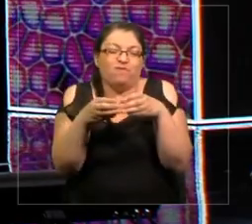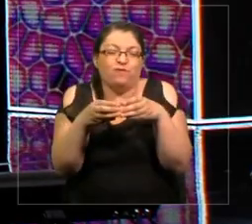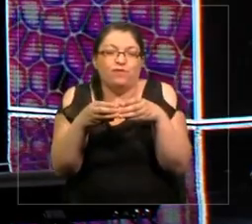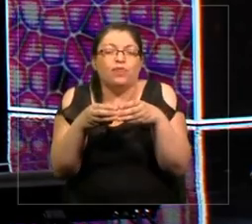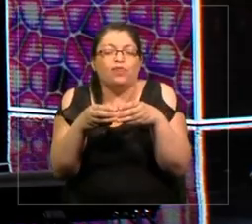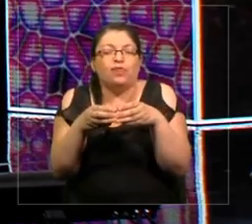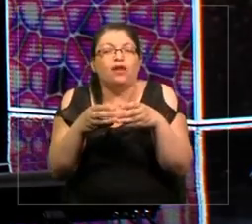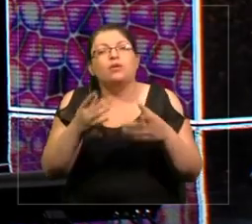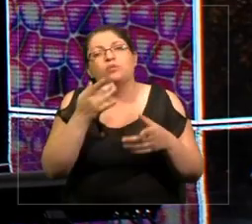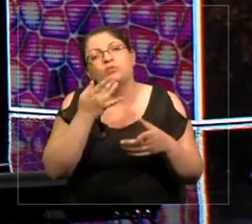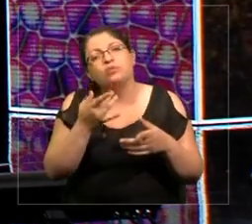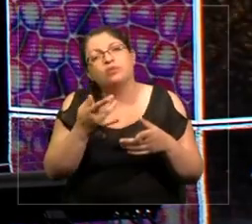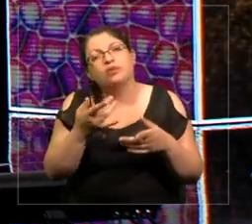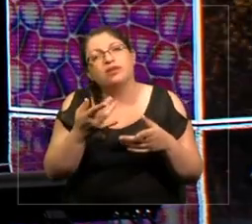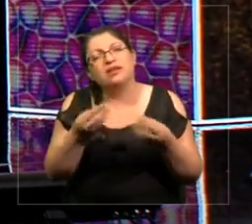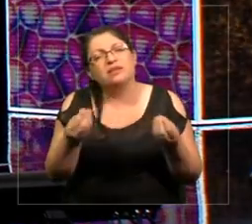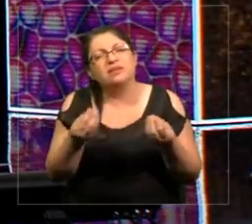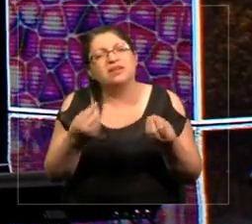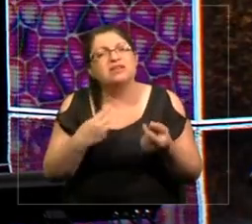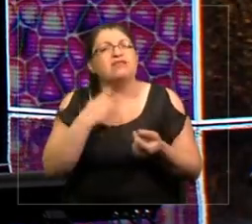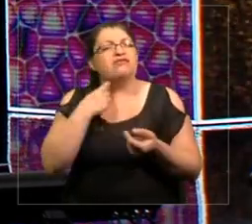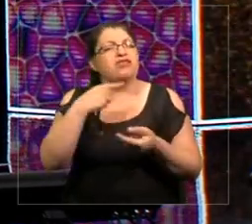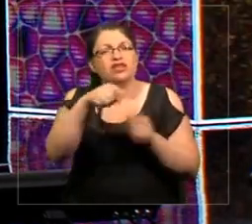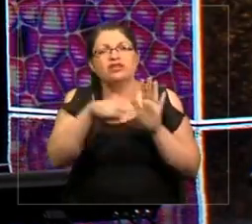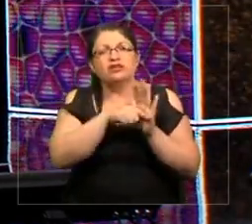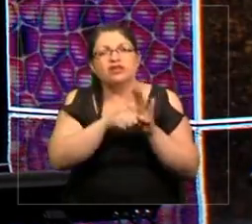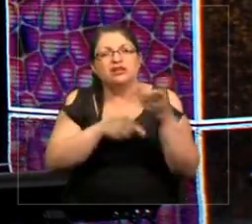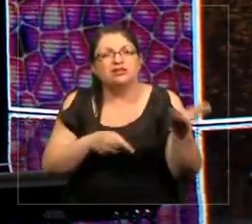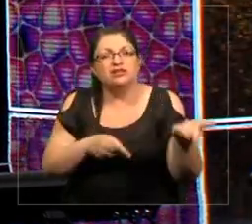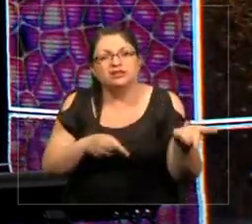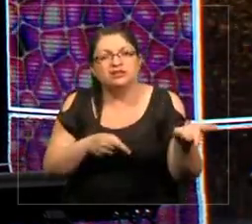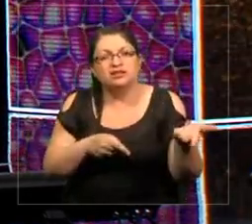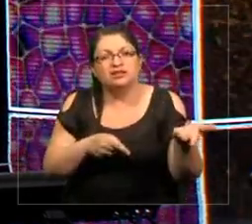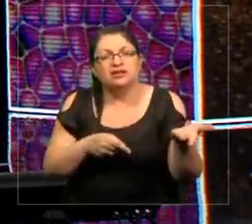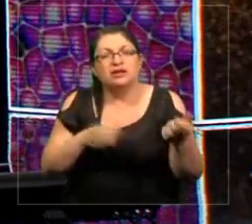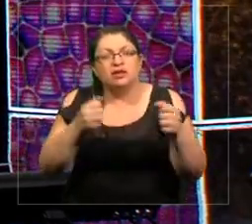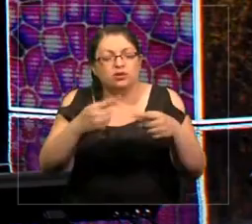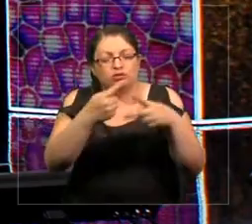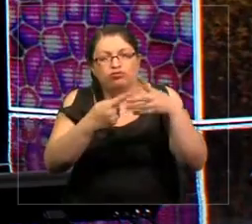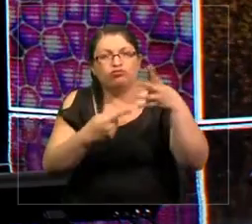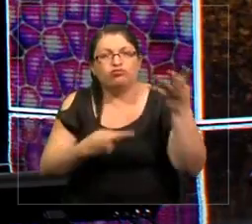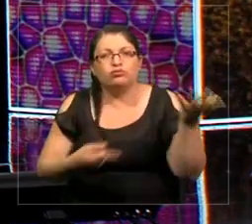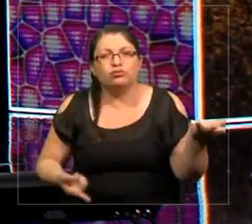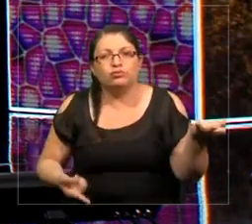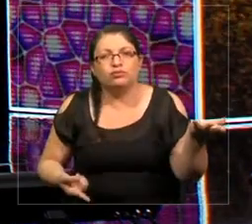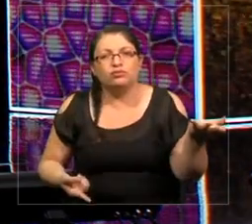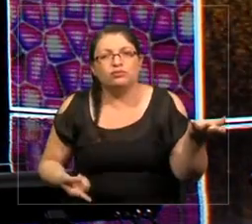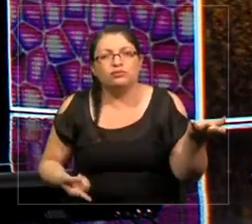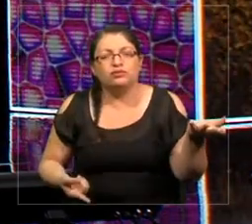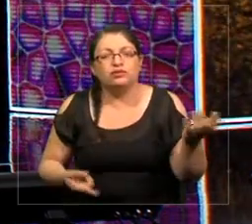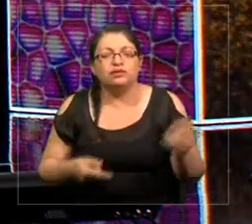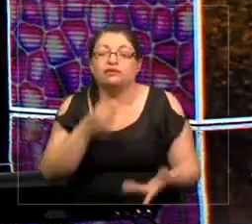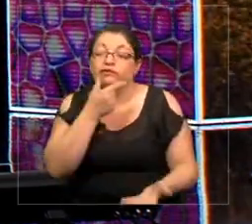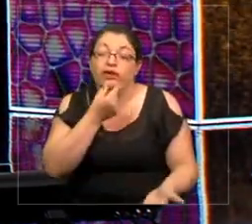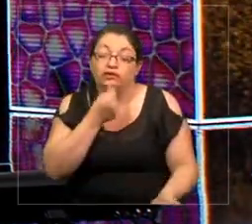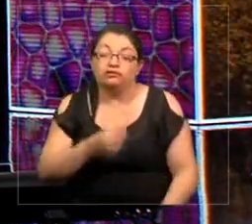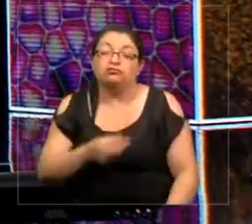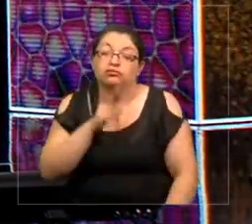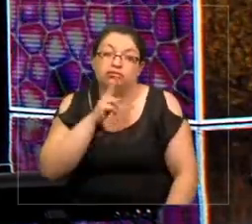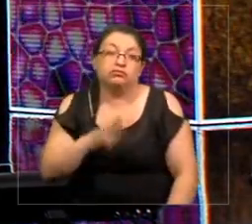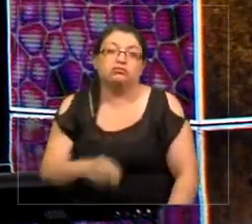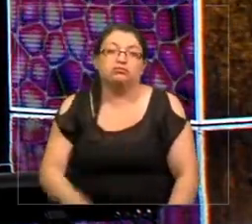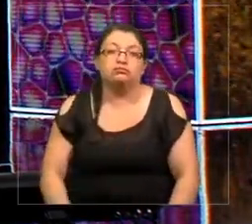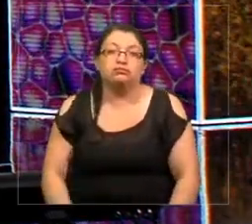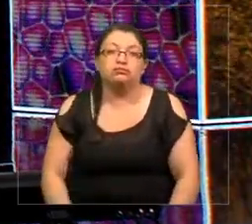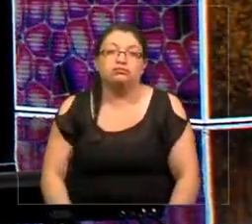porque da estos impactos negativos que pueden ser de distintos tipos es bastante sencillo o